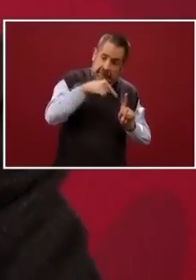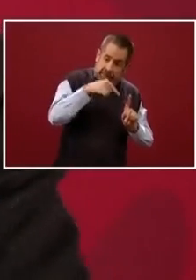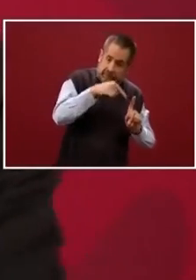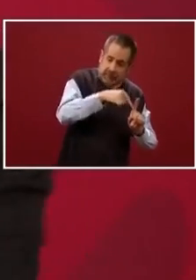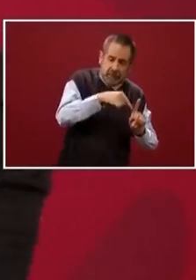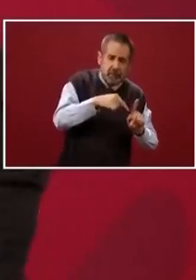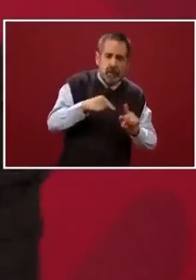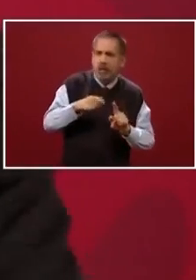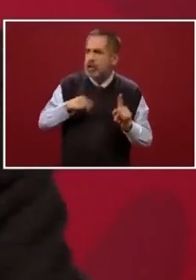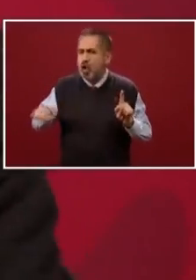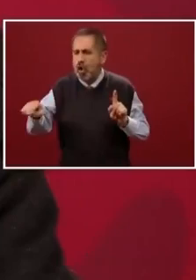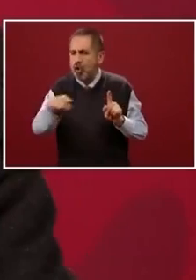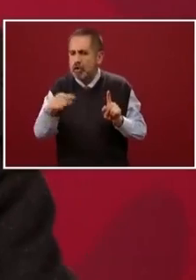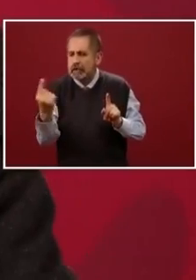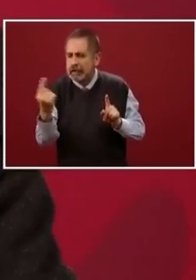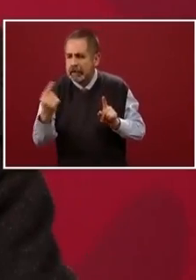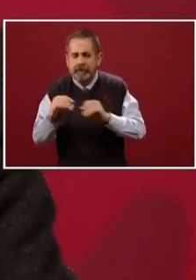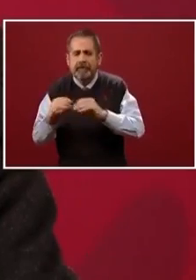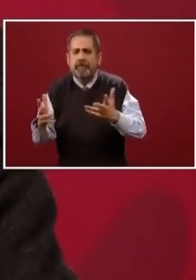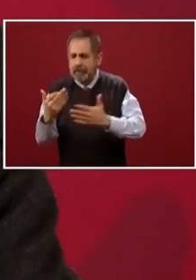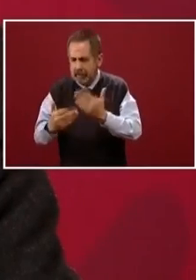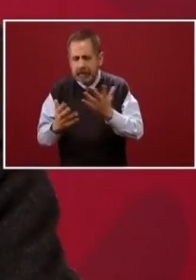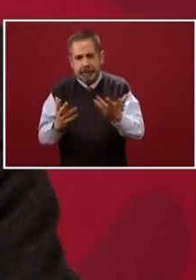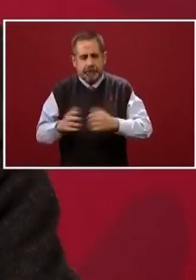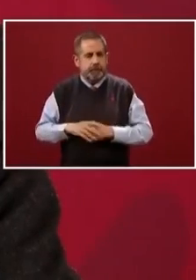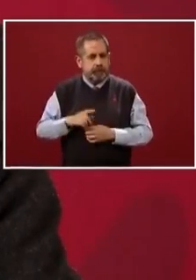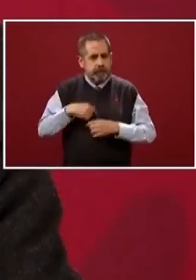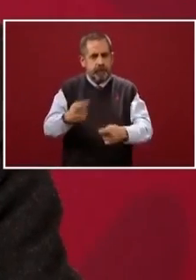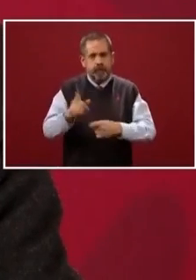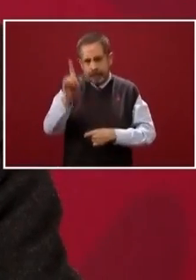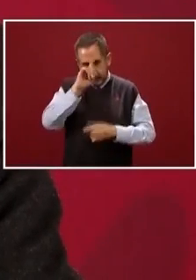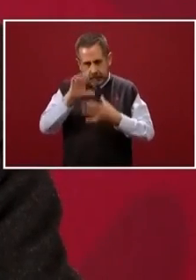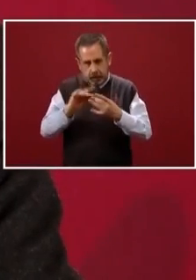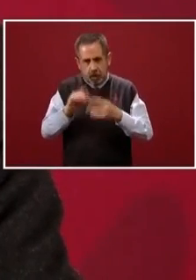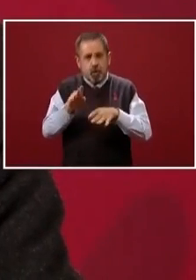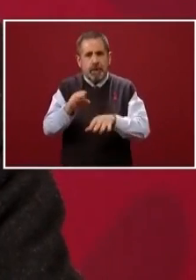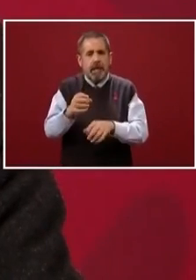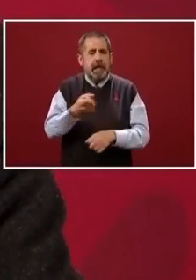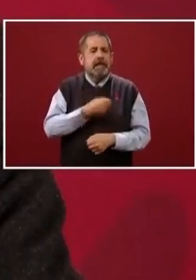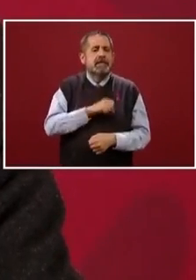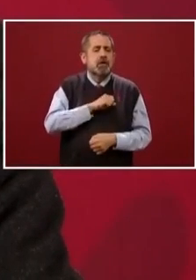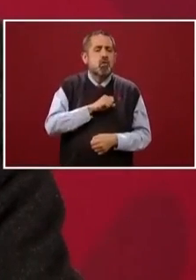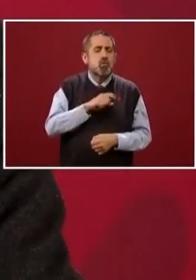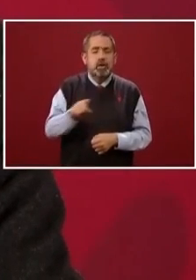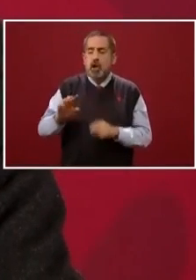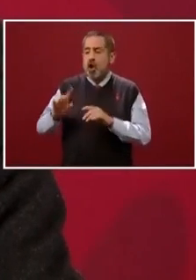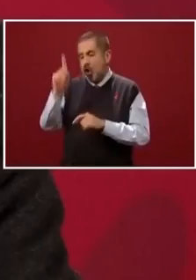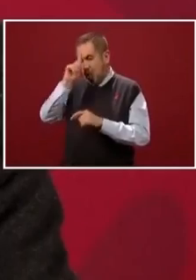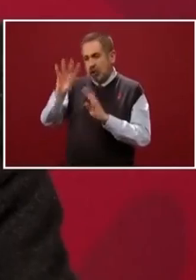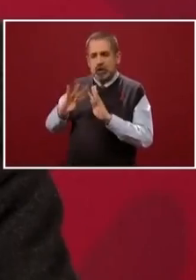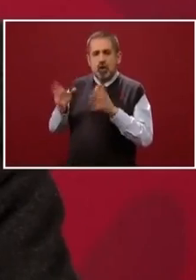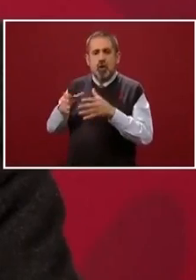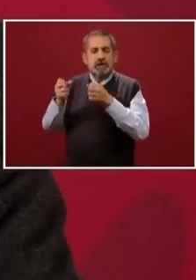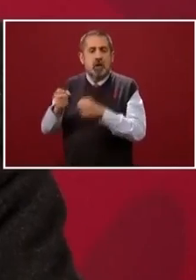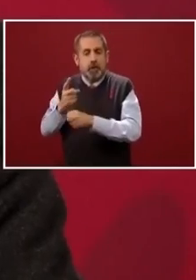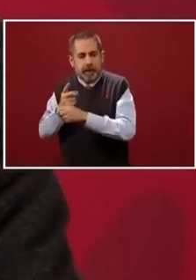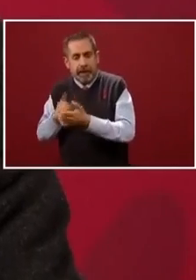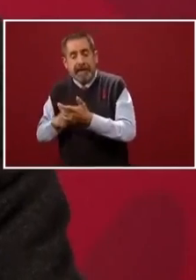menos informativo. Le voy a contestar lo del Consejo de Salubridad General y el significado de